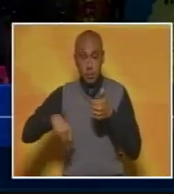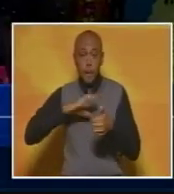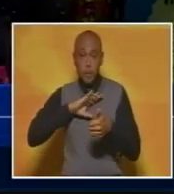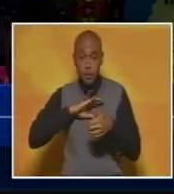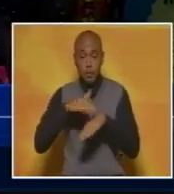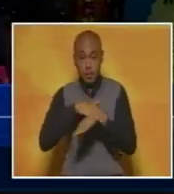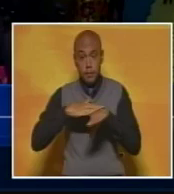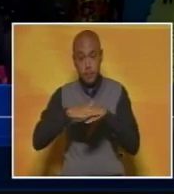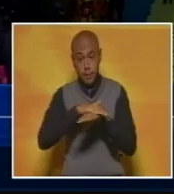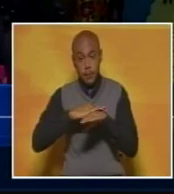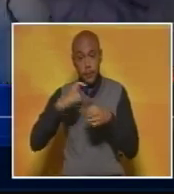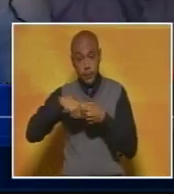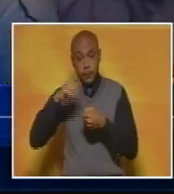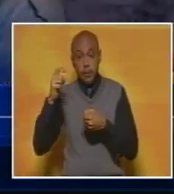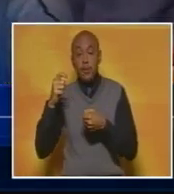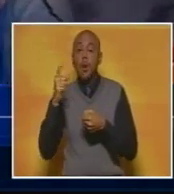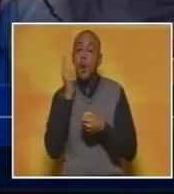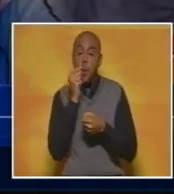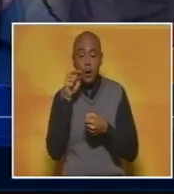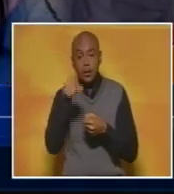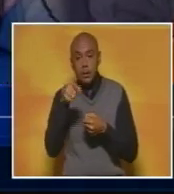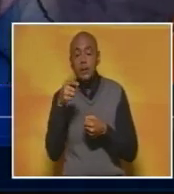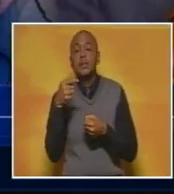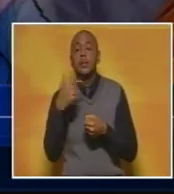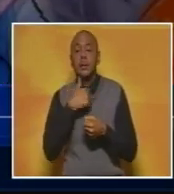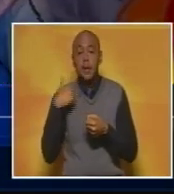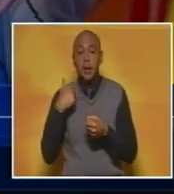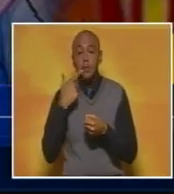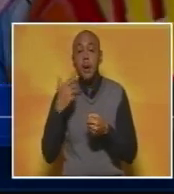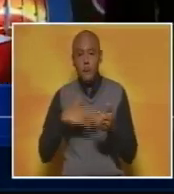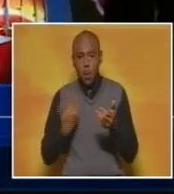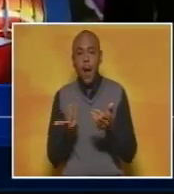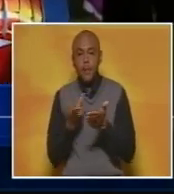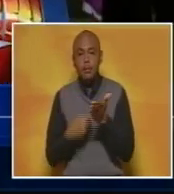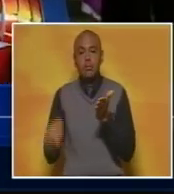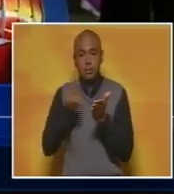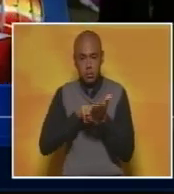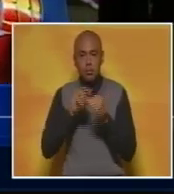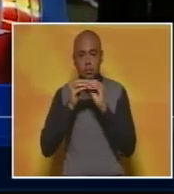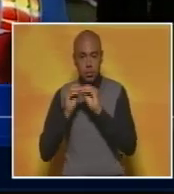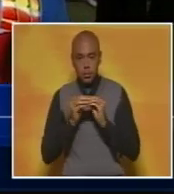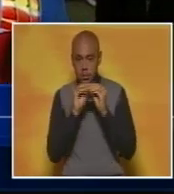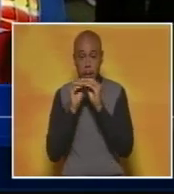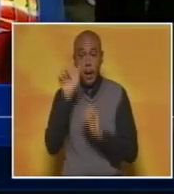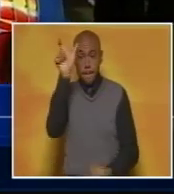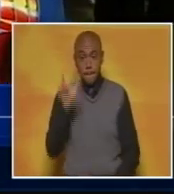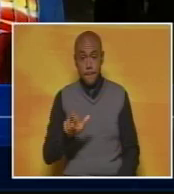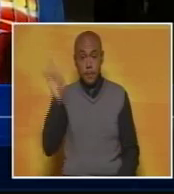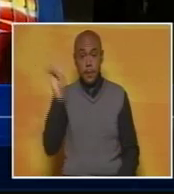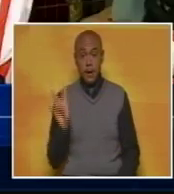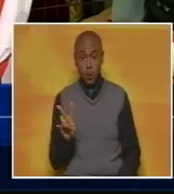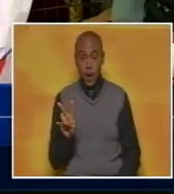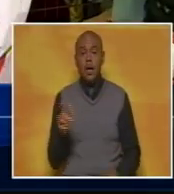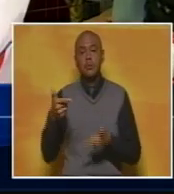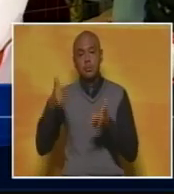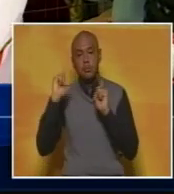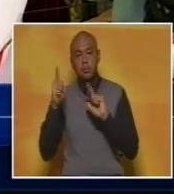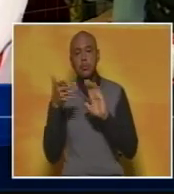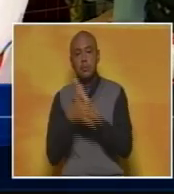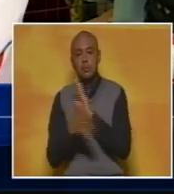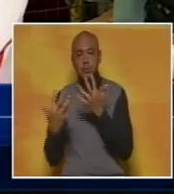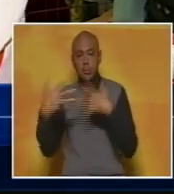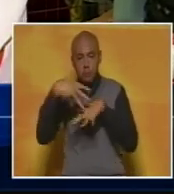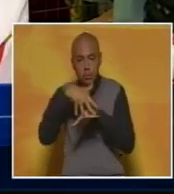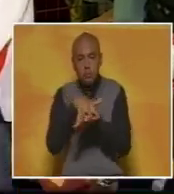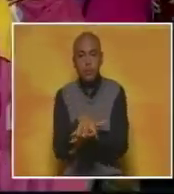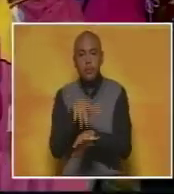que el documento podrá ser renovado y tiene como objetivo facilitar la regularización de los ciudadanos venezolanos para integrarse